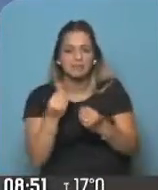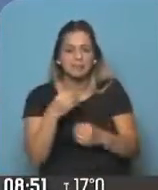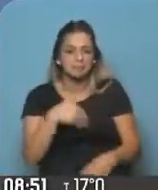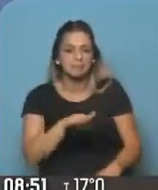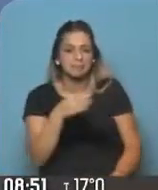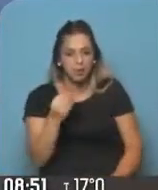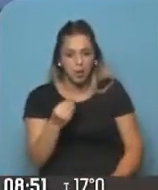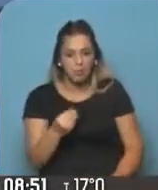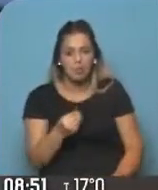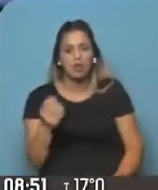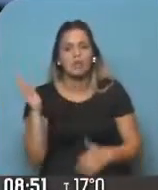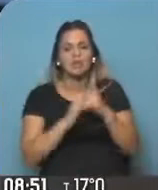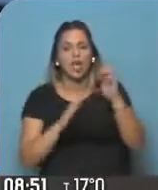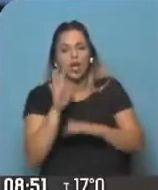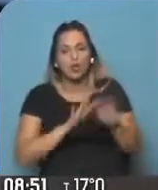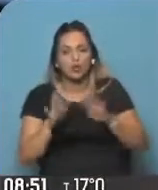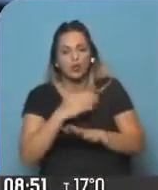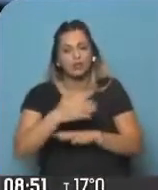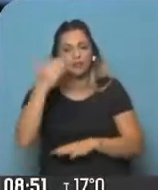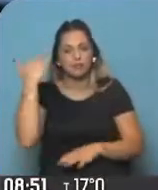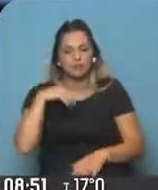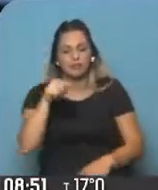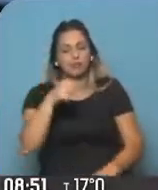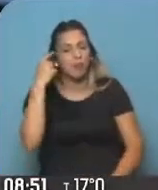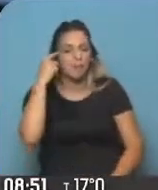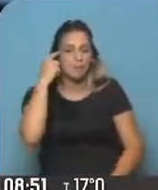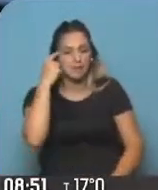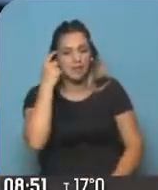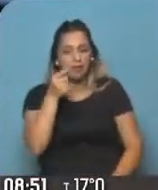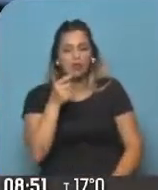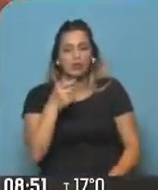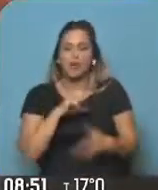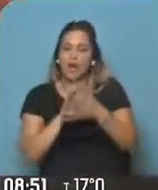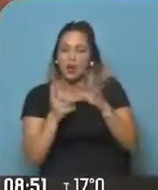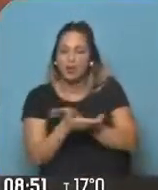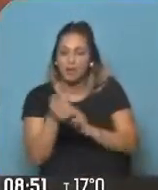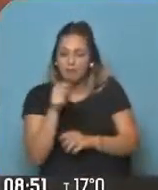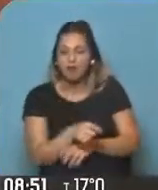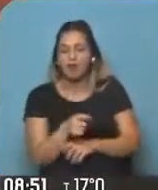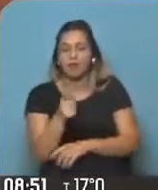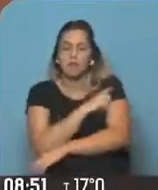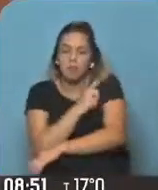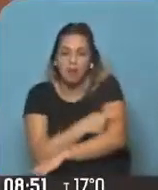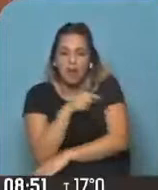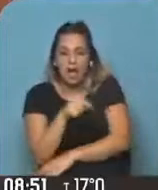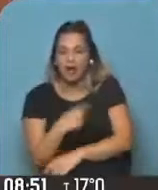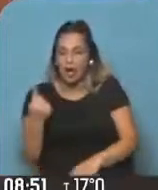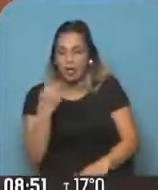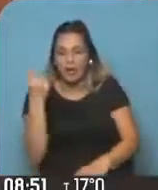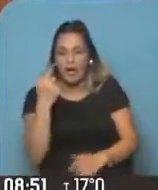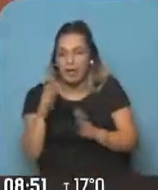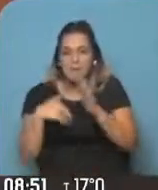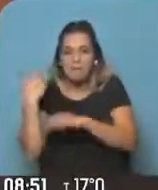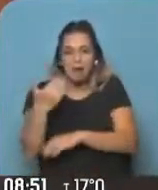con esas construcciones que en su momento fueran fueron pensadas para un tipo de intensidad de huracán y ahora la intensidad es otra